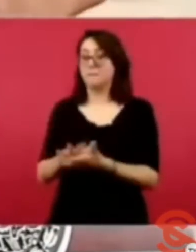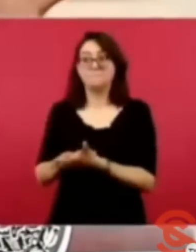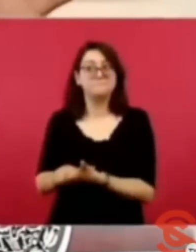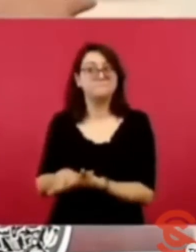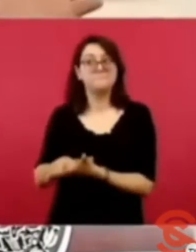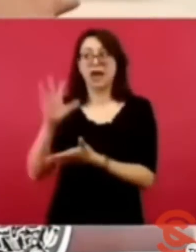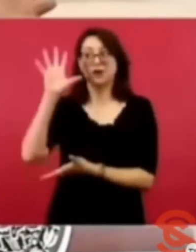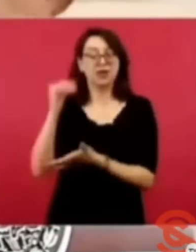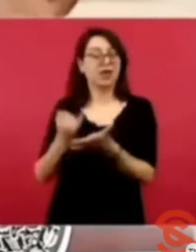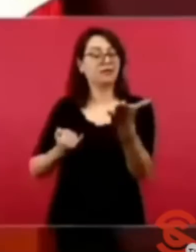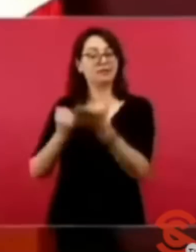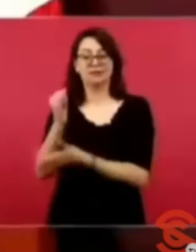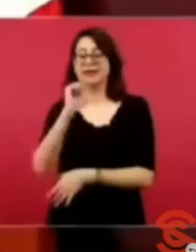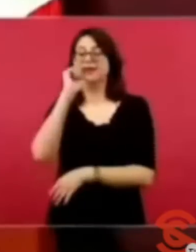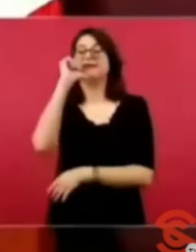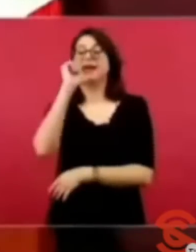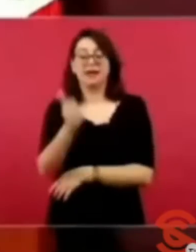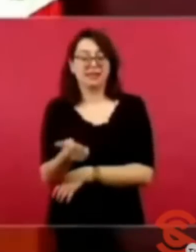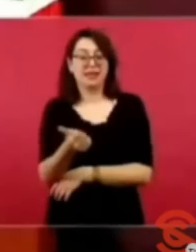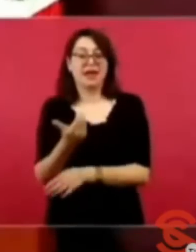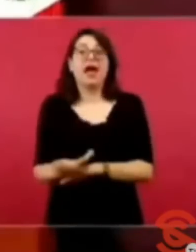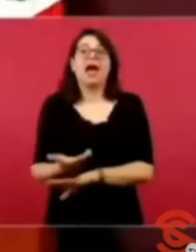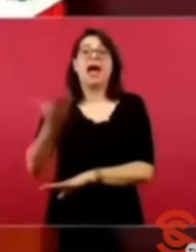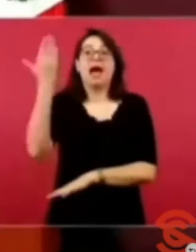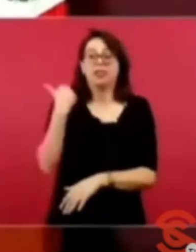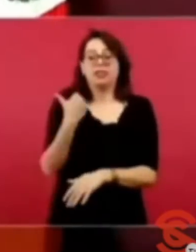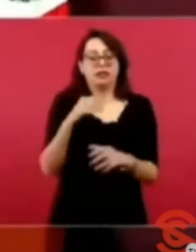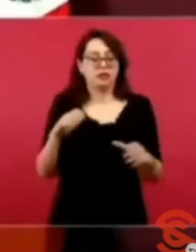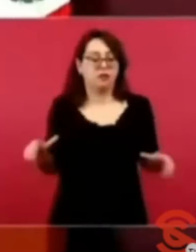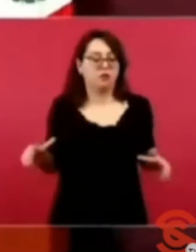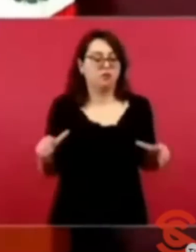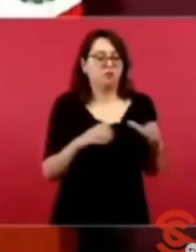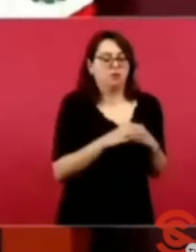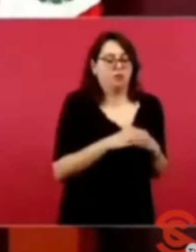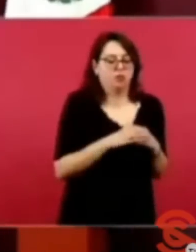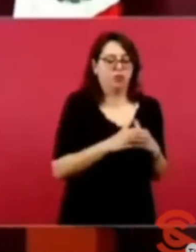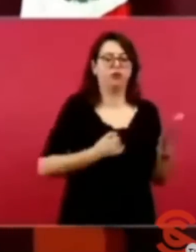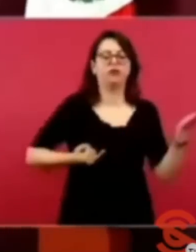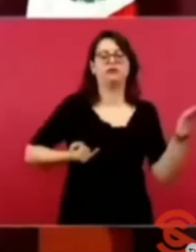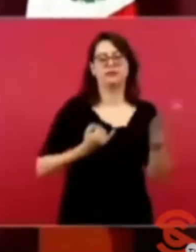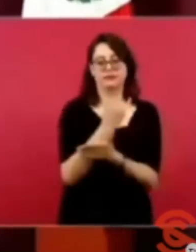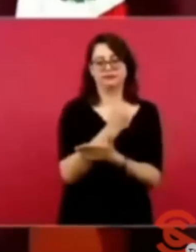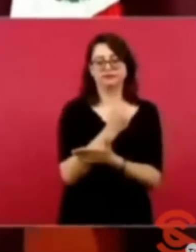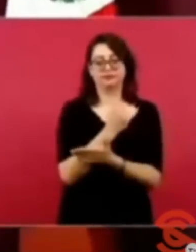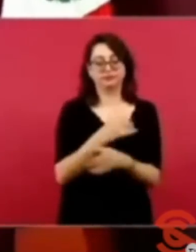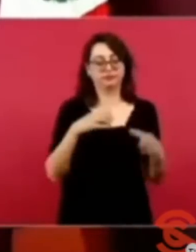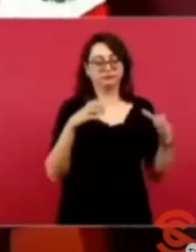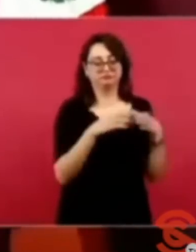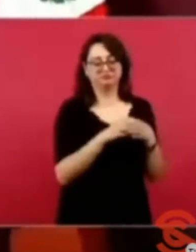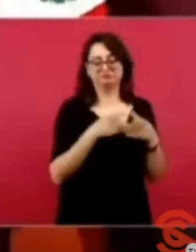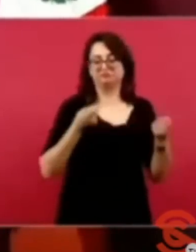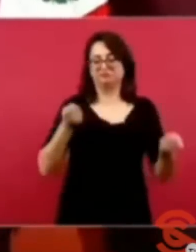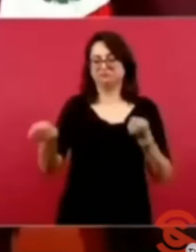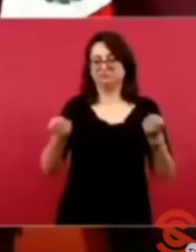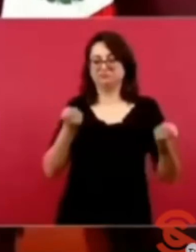estaba al servicio de una minoría. Ellos manejaban el ejecutivo, el